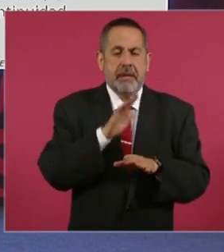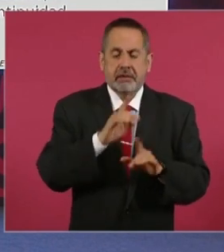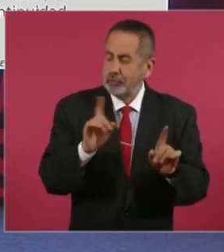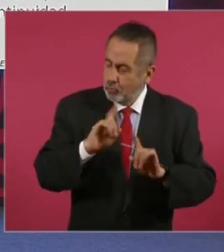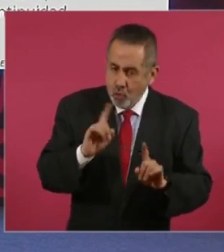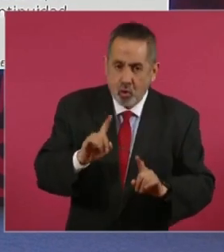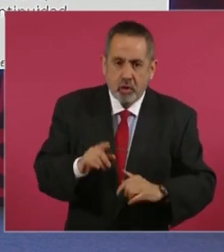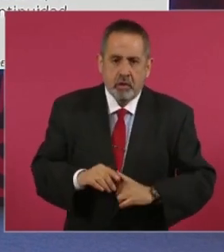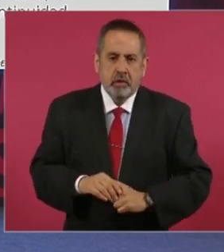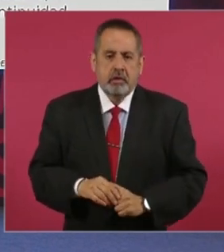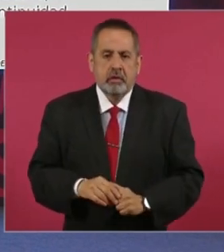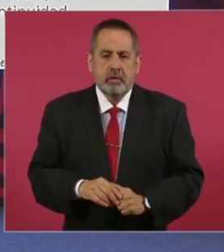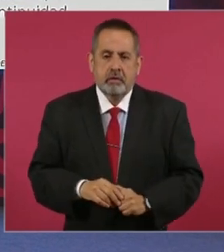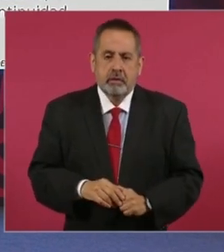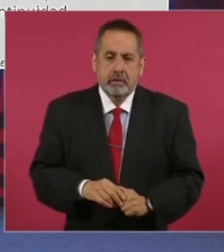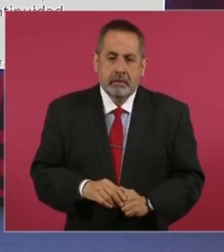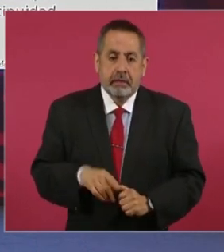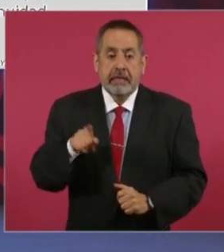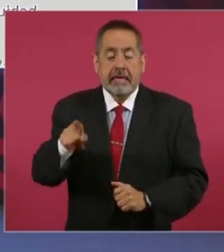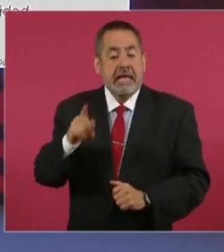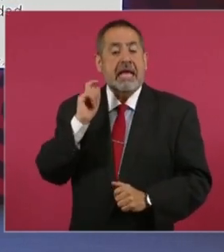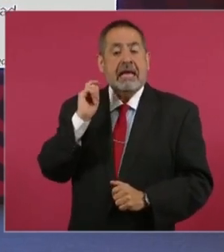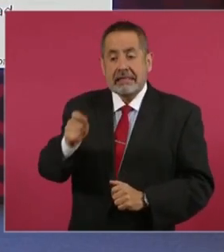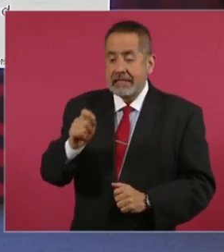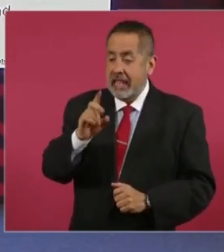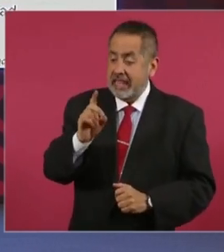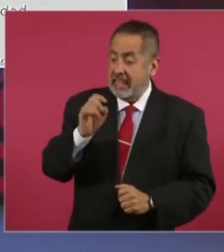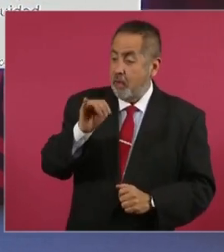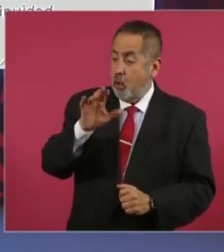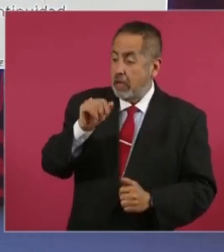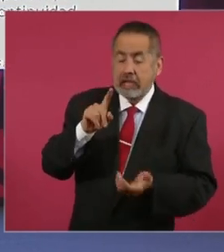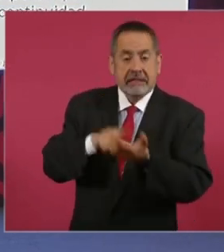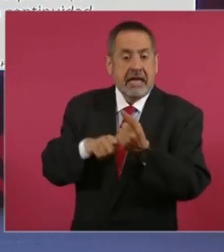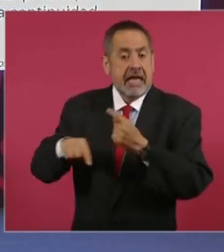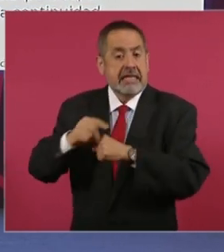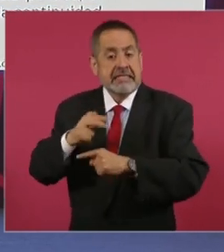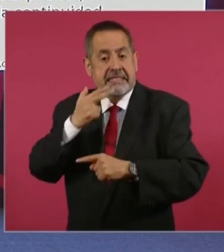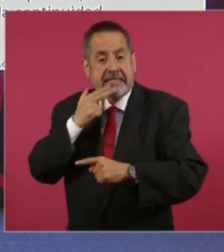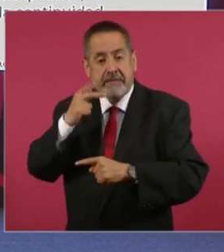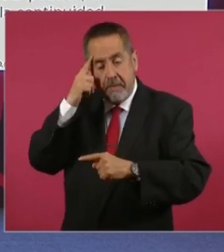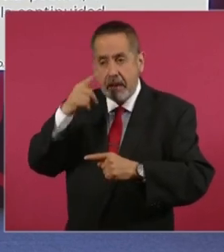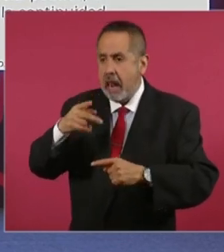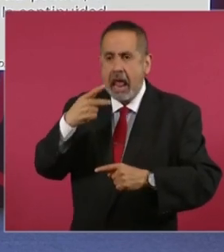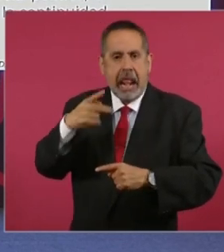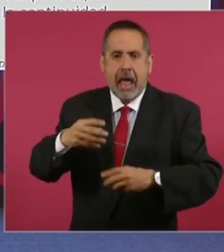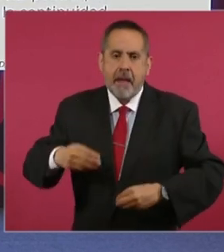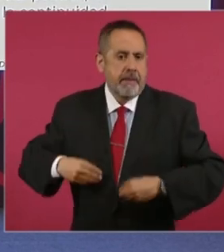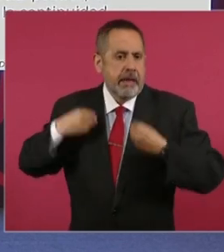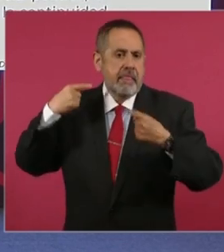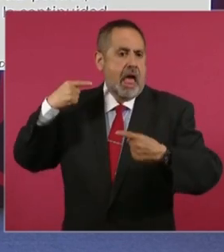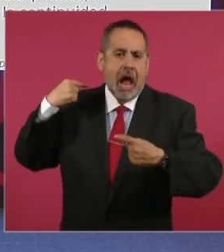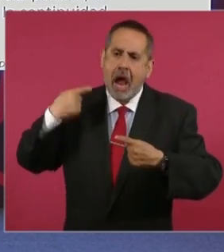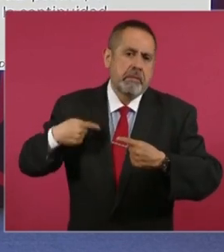sino como un sistema de vida.